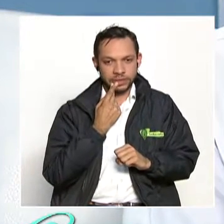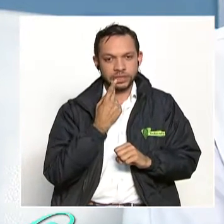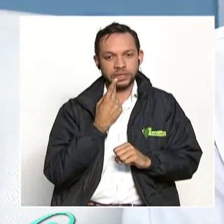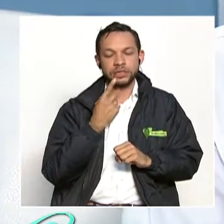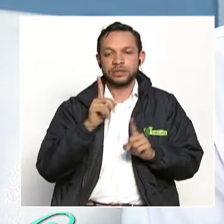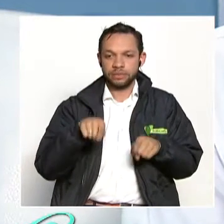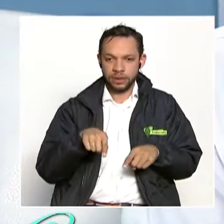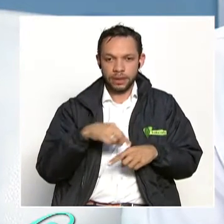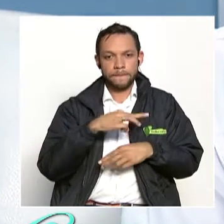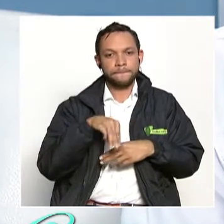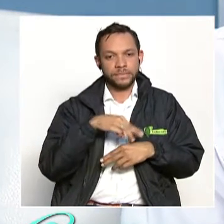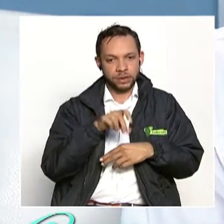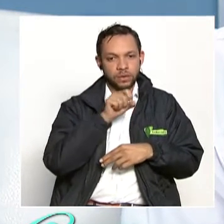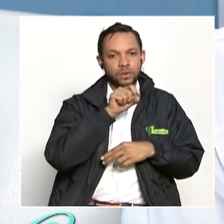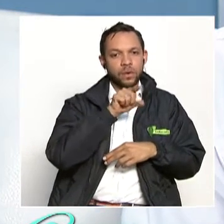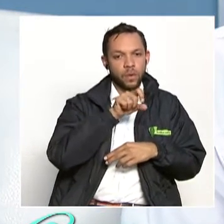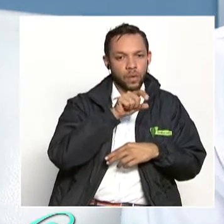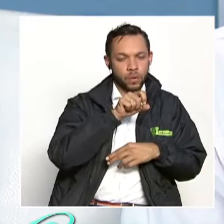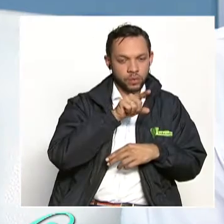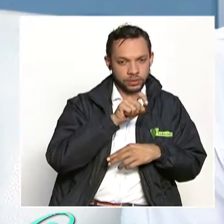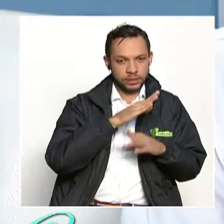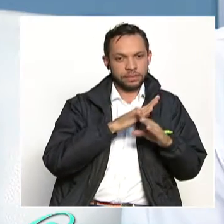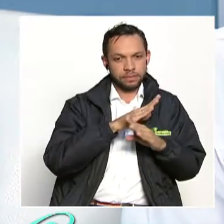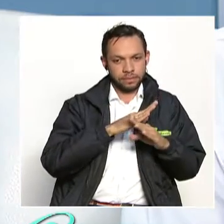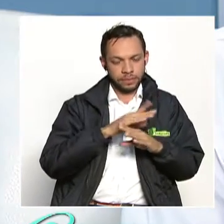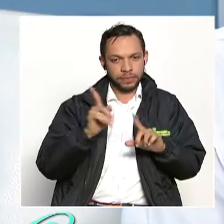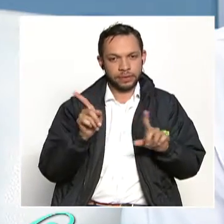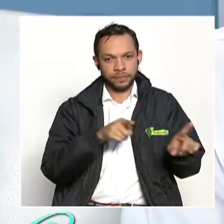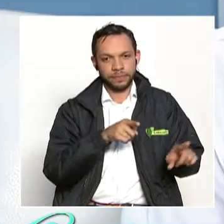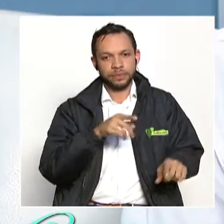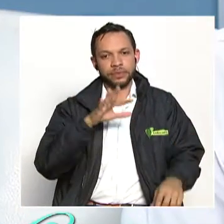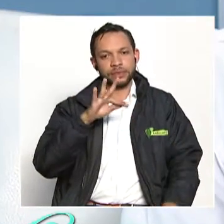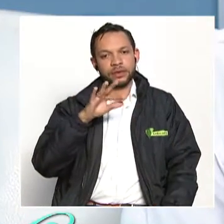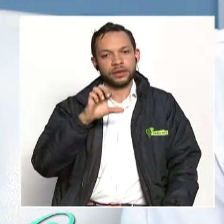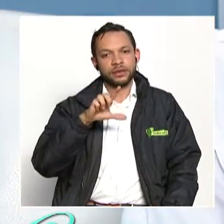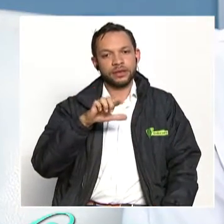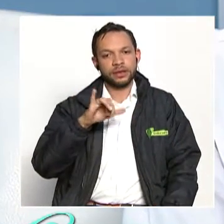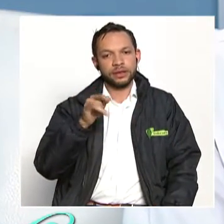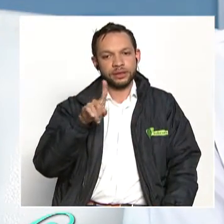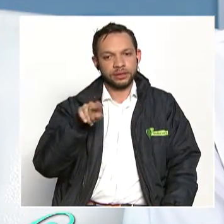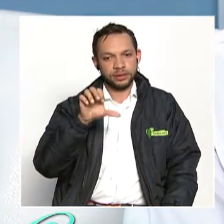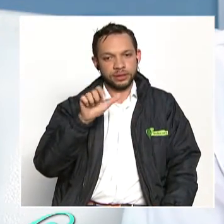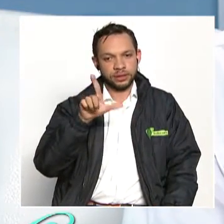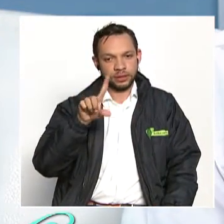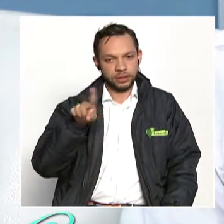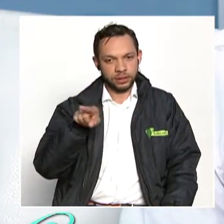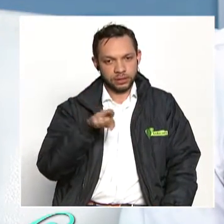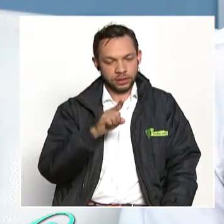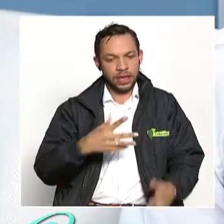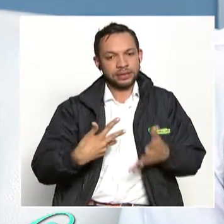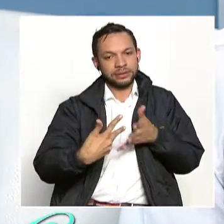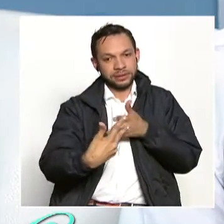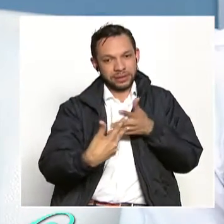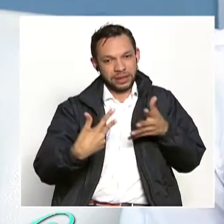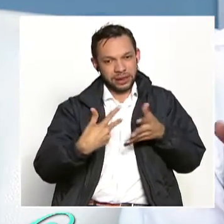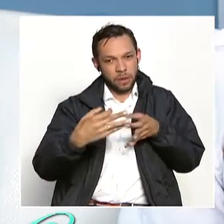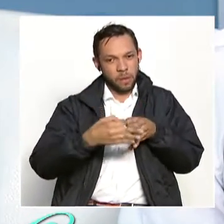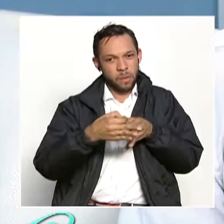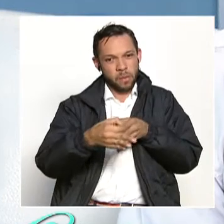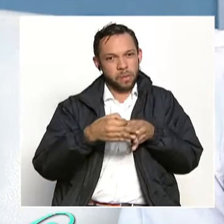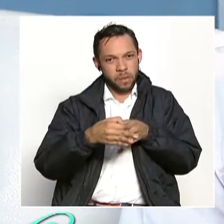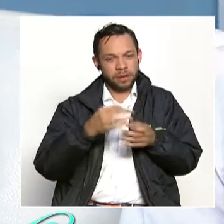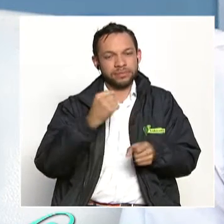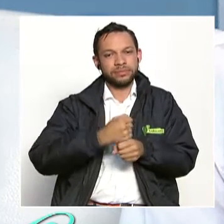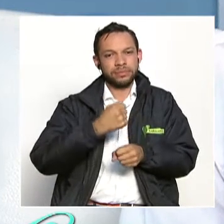11:30. En Teleislas estamos a las 4 de la tarde y a las 10 de la noche. San Andrés, Santa Catalina